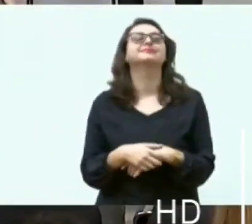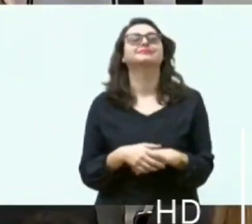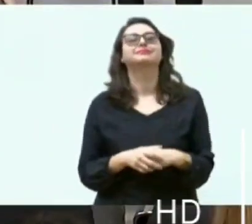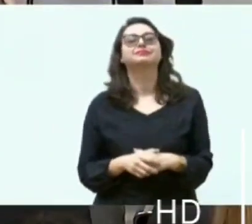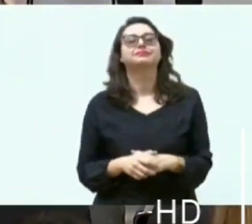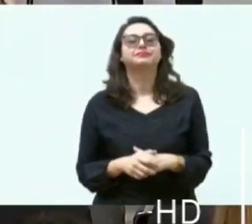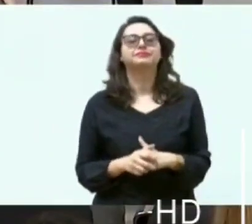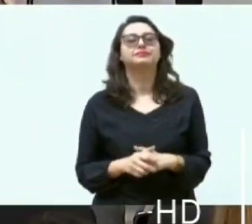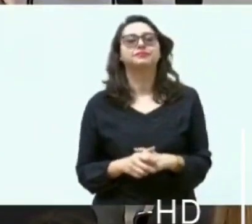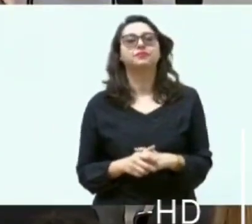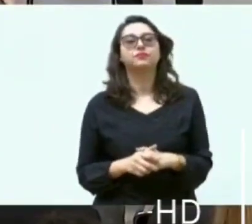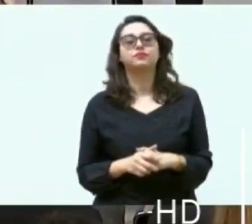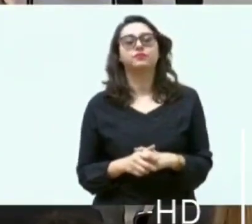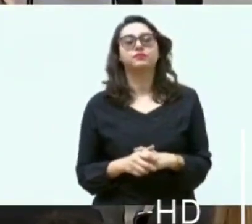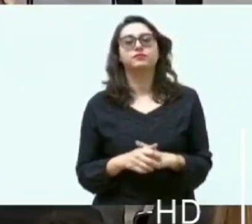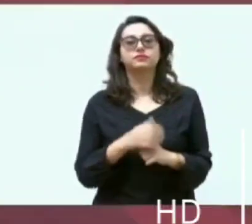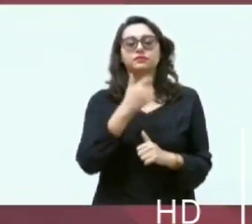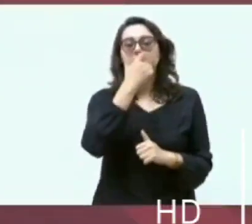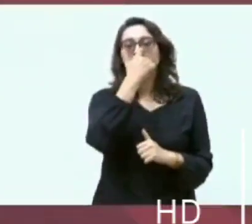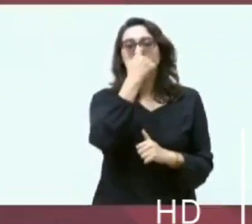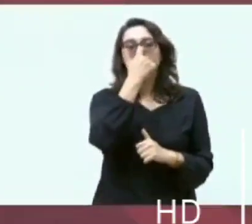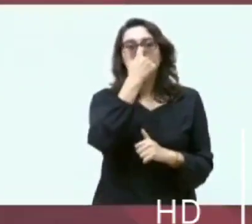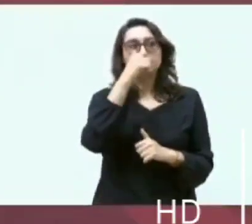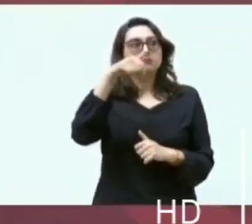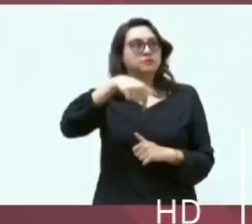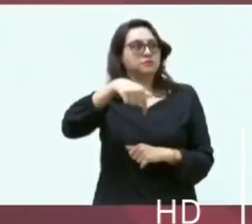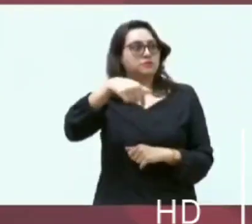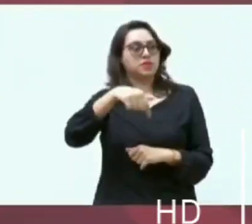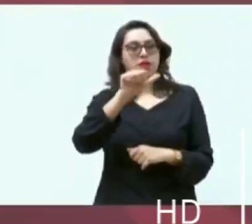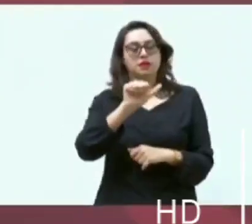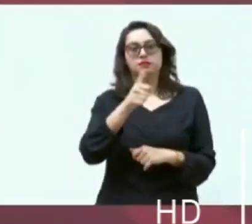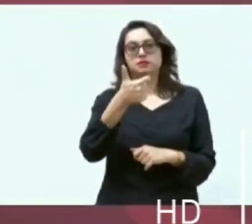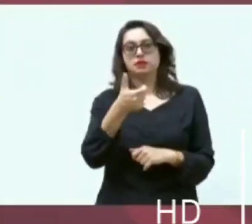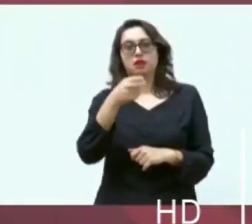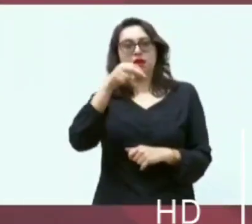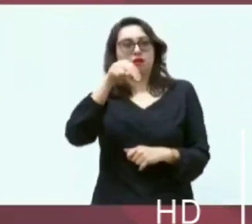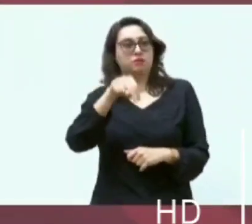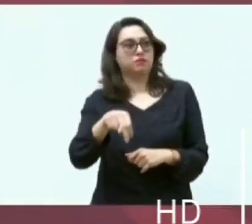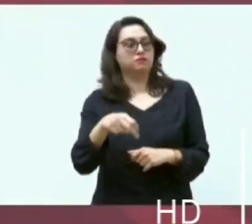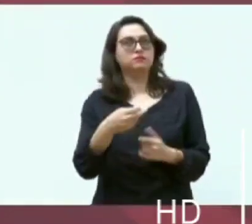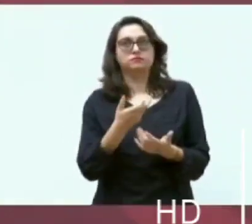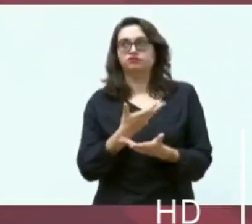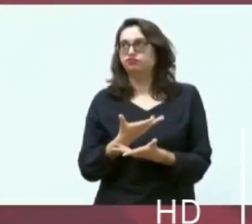El Archivo General de la Nación, como aquí lo mencionó